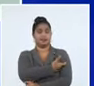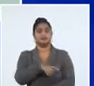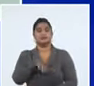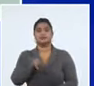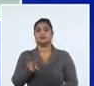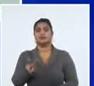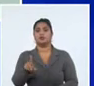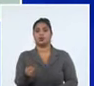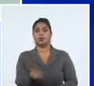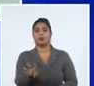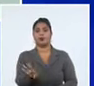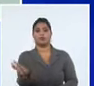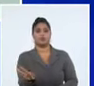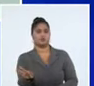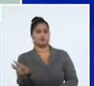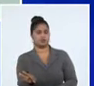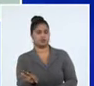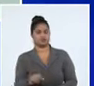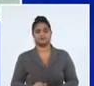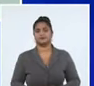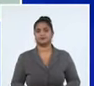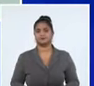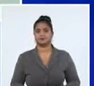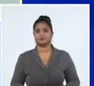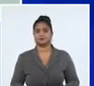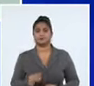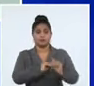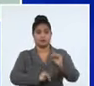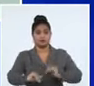62,4%. Y con más de